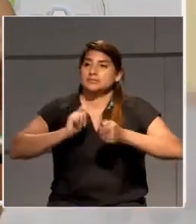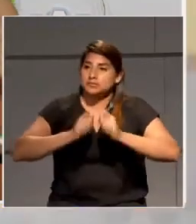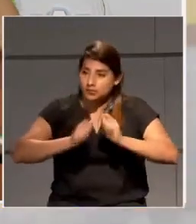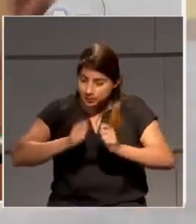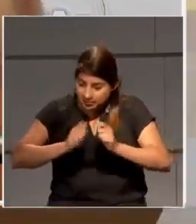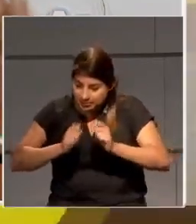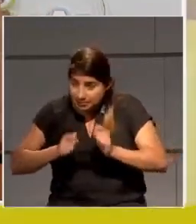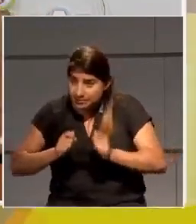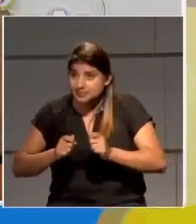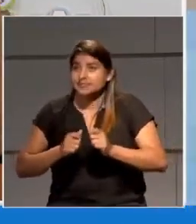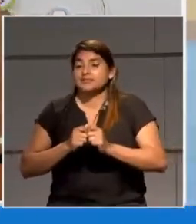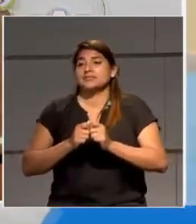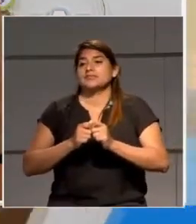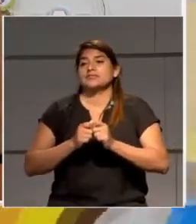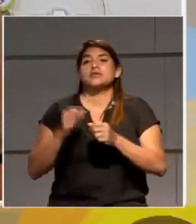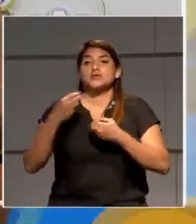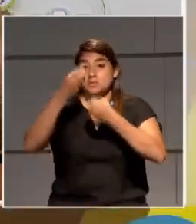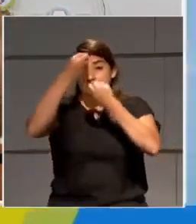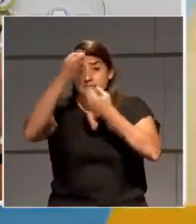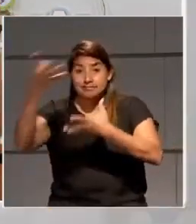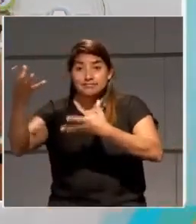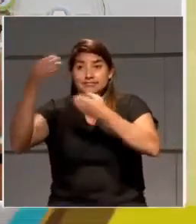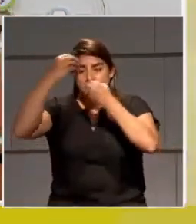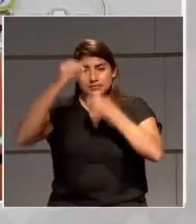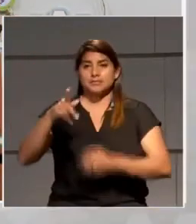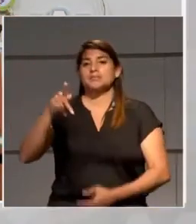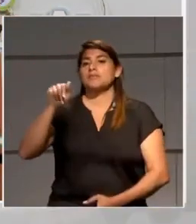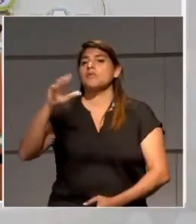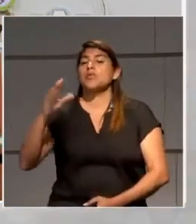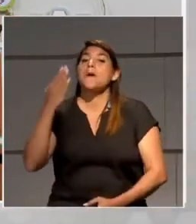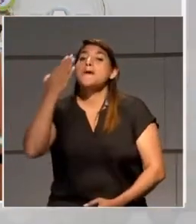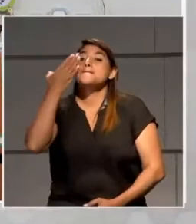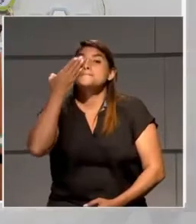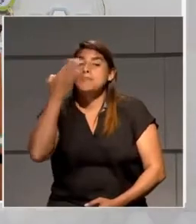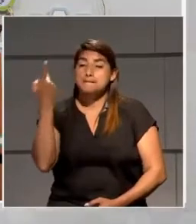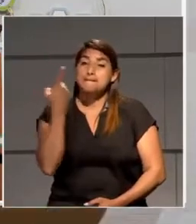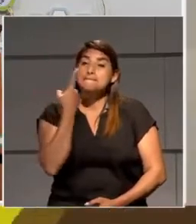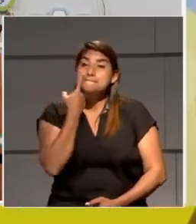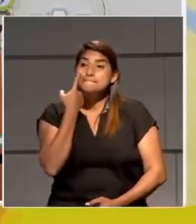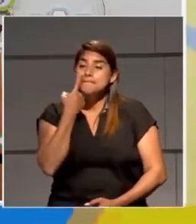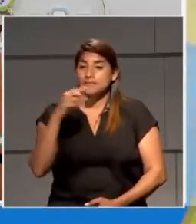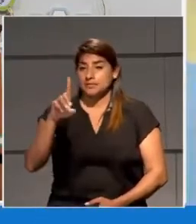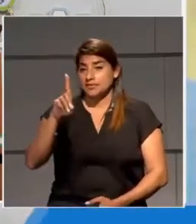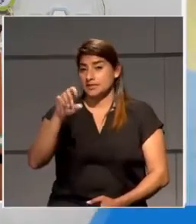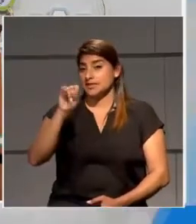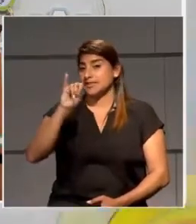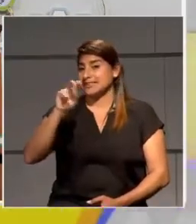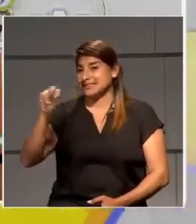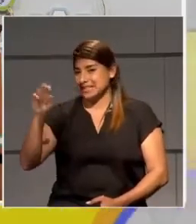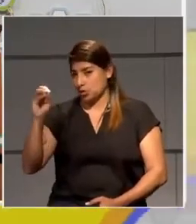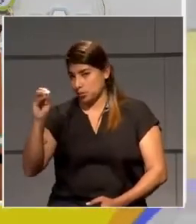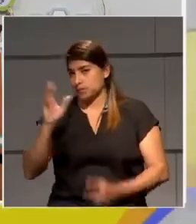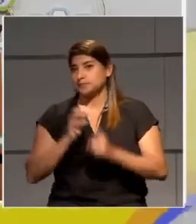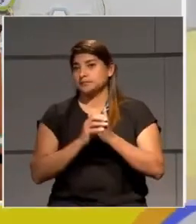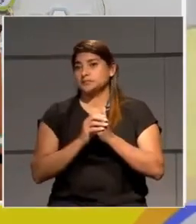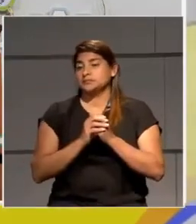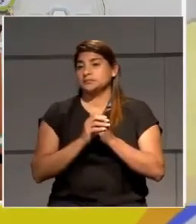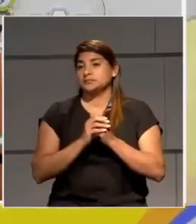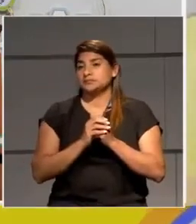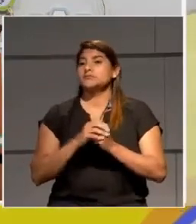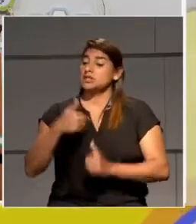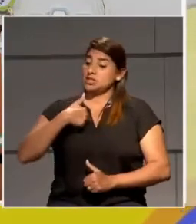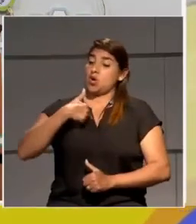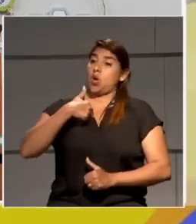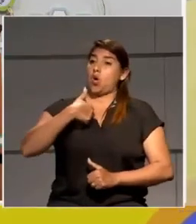con los tambores, ¿verdad? Anunciando Pluck, uh-huh, mamá y papá y uh-huh, Dino. Y